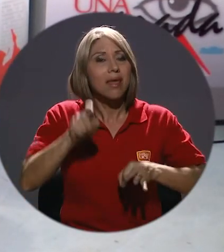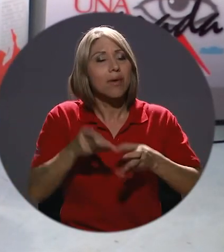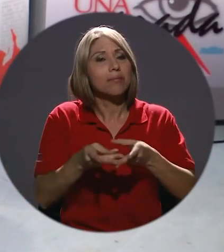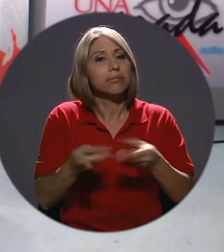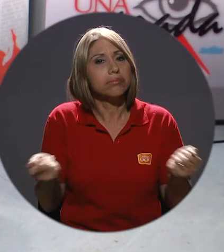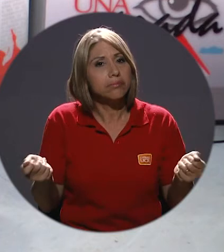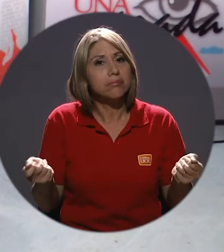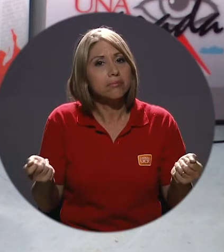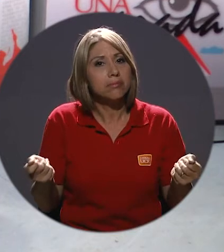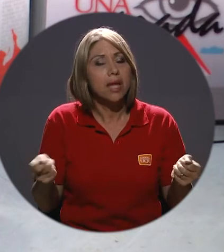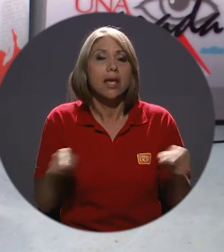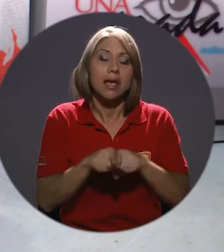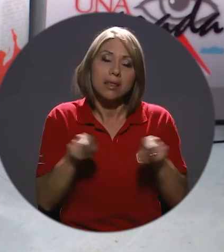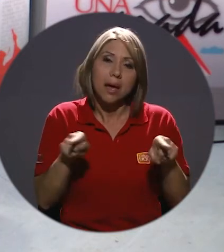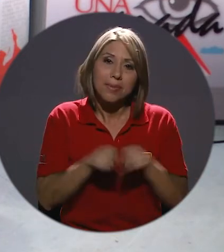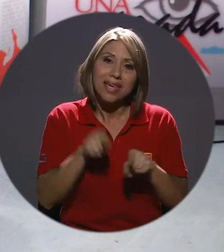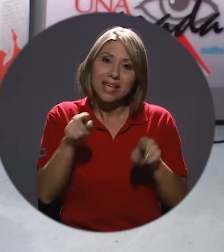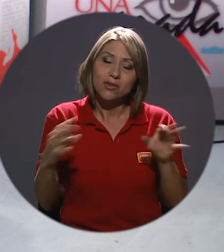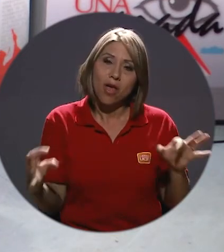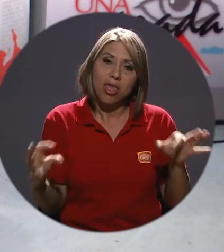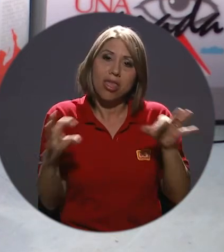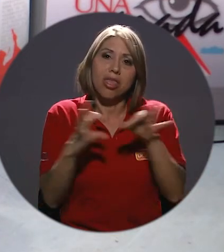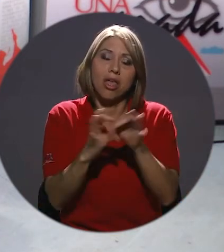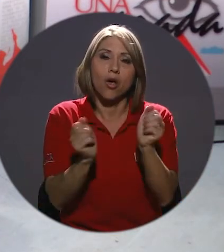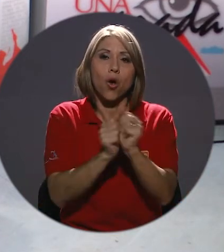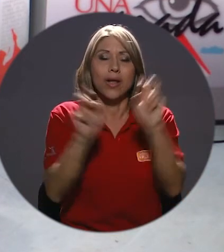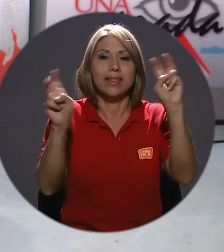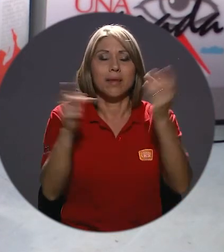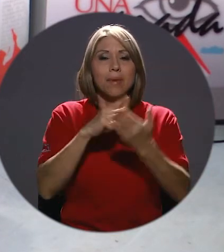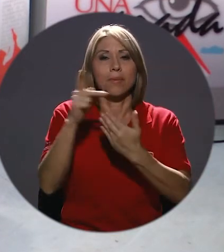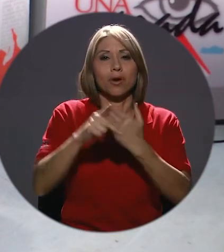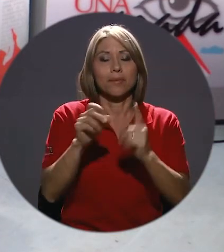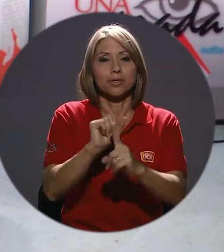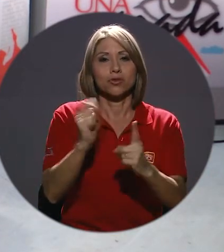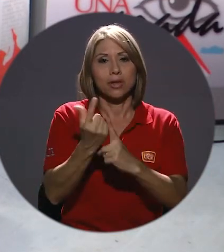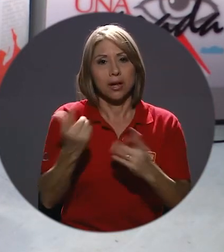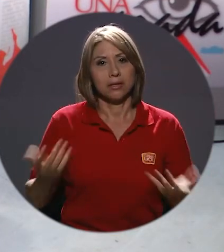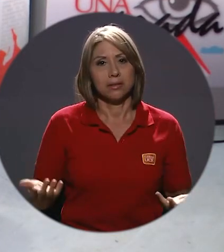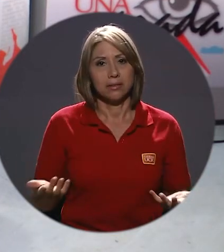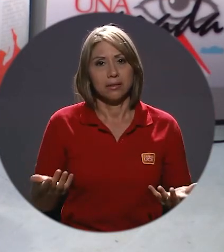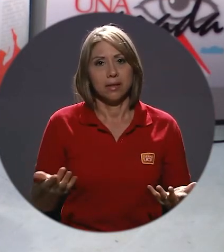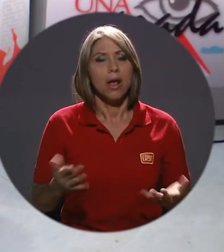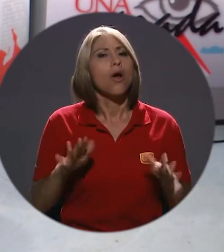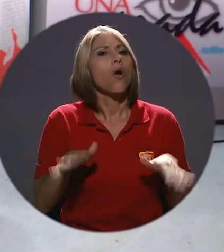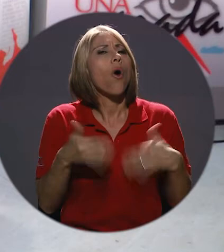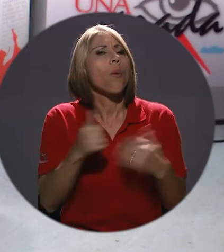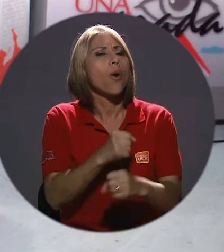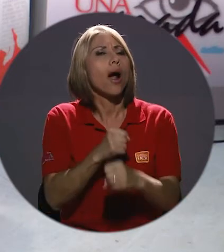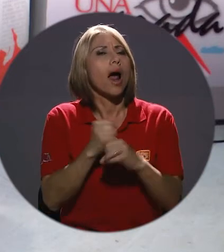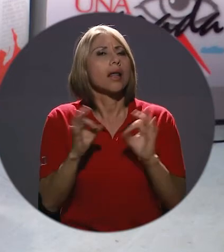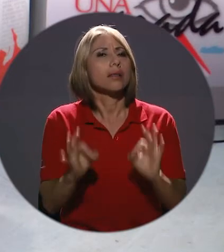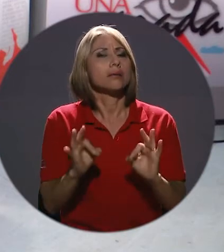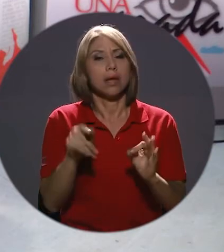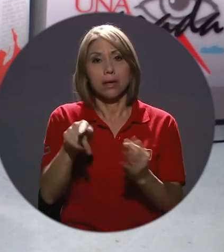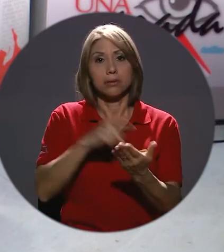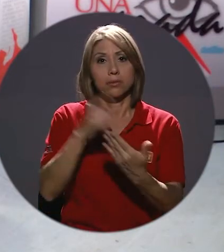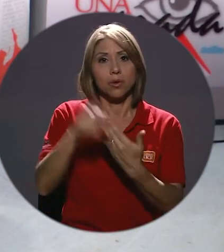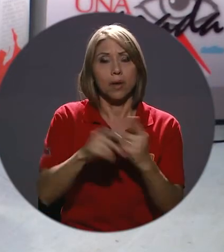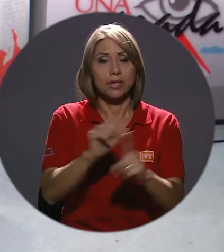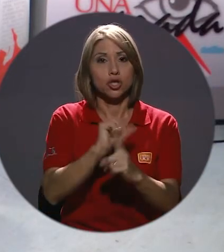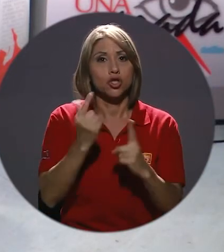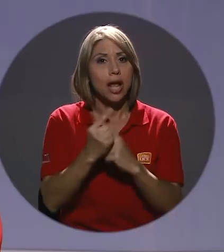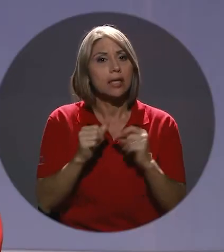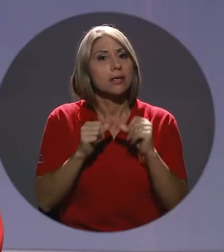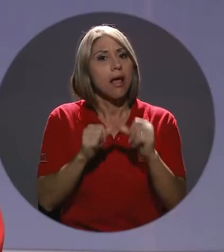tratarse y que tiene que ver también mucho con todo el tema de los programas sociales, ¿verdad?, cómo garantizar y que estos programas sociales puedan